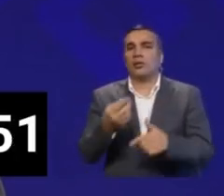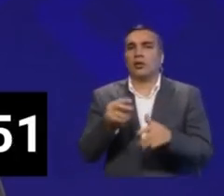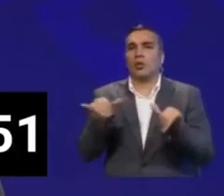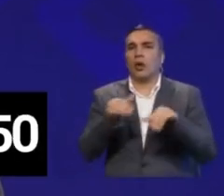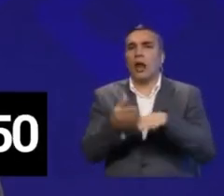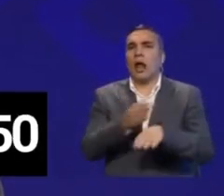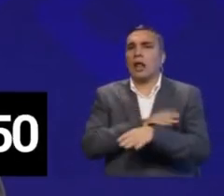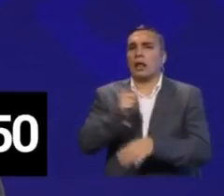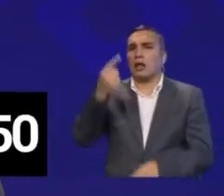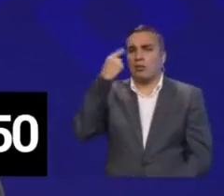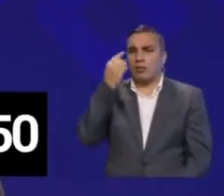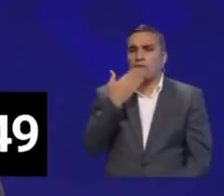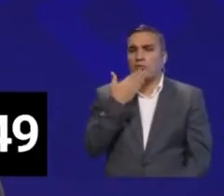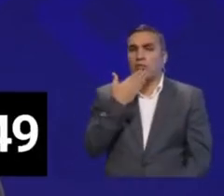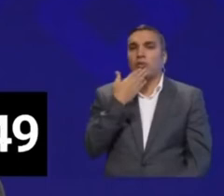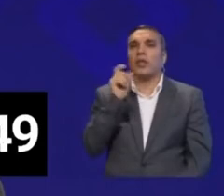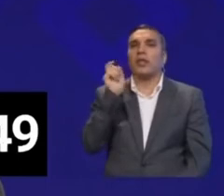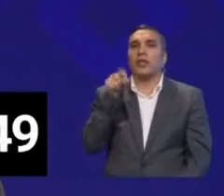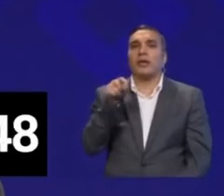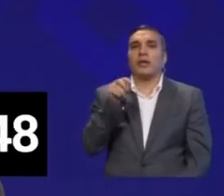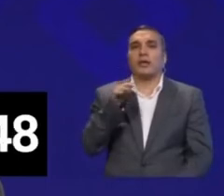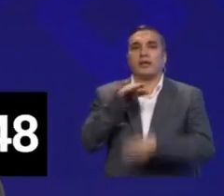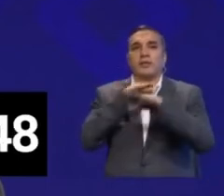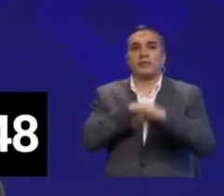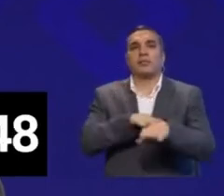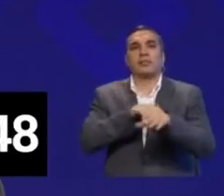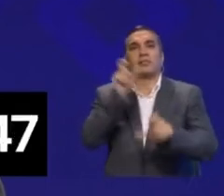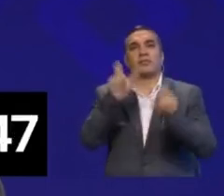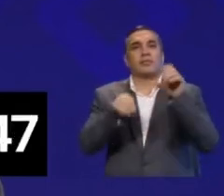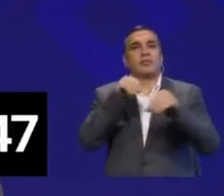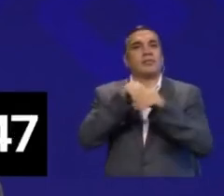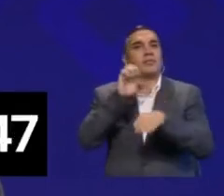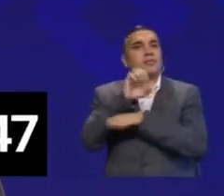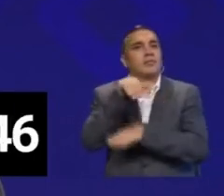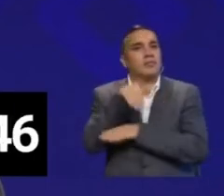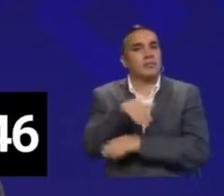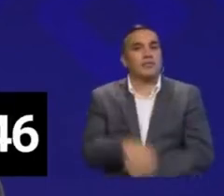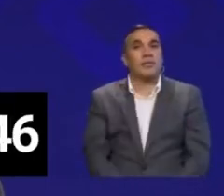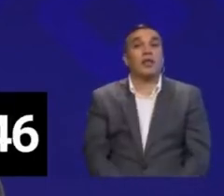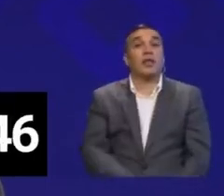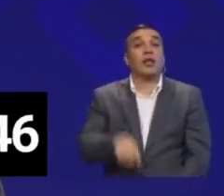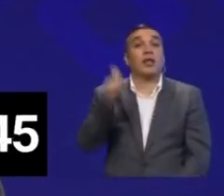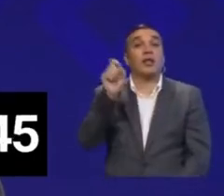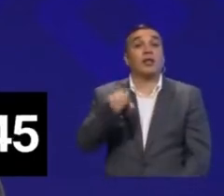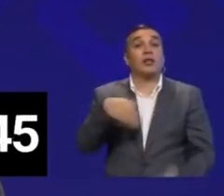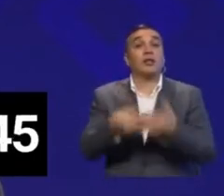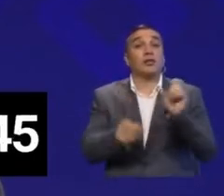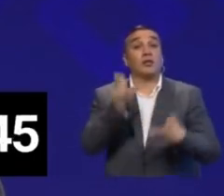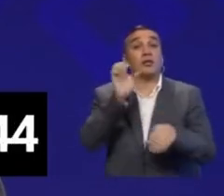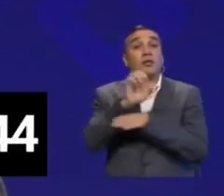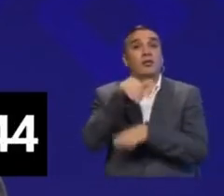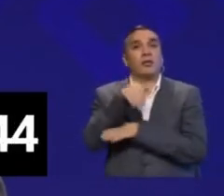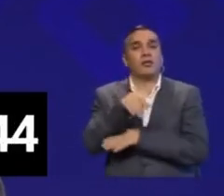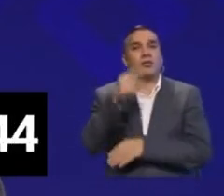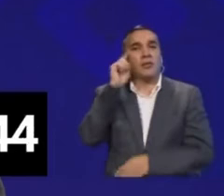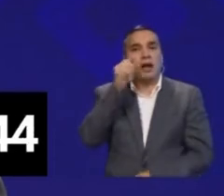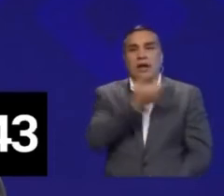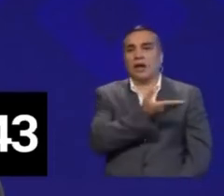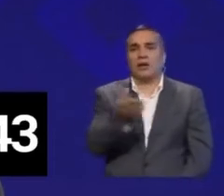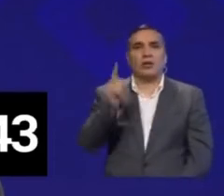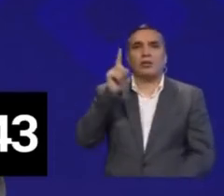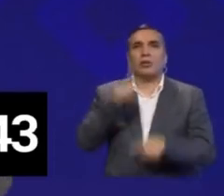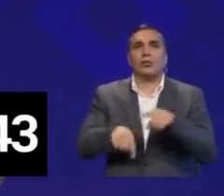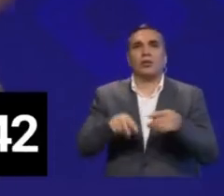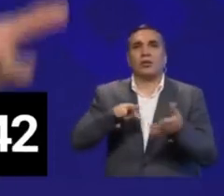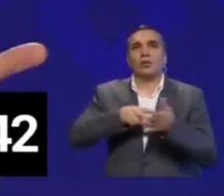en gobiernos anteriores. Debemos respaldar al pueblo ecuatoriano y debemos darle al pueblo ecuatoriano lo que es de ellos. No